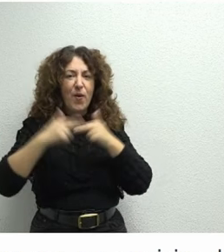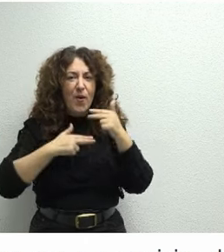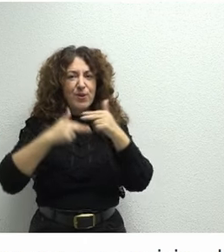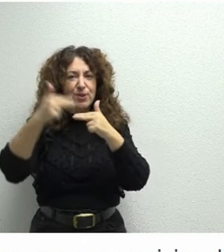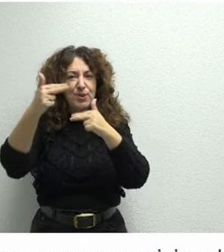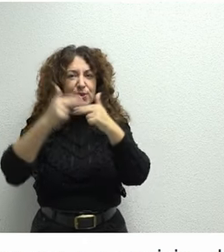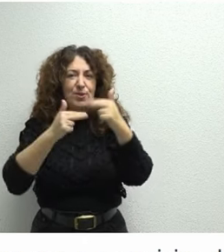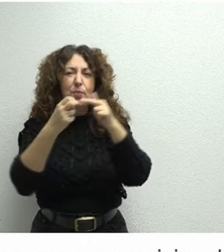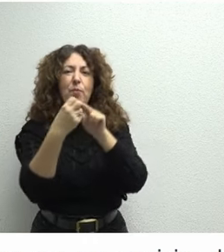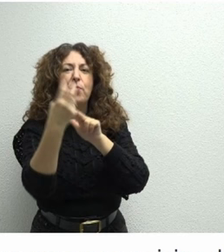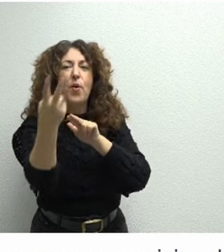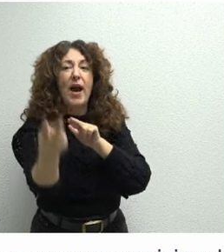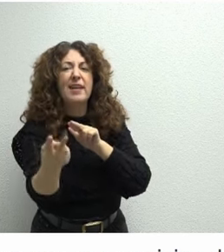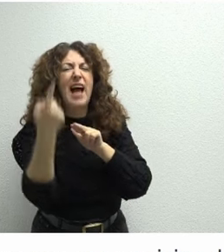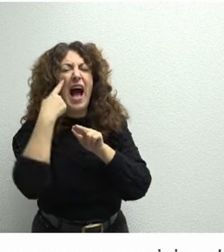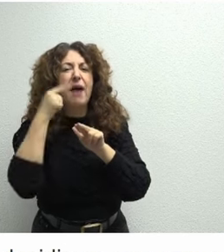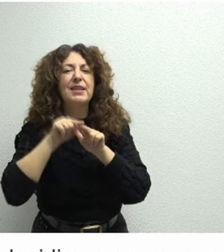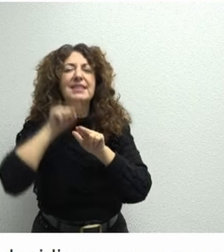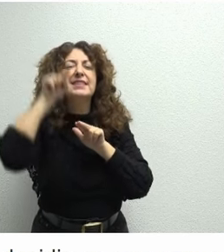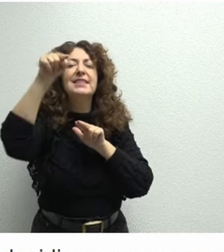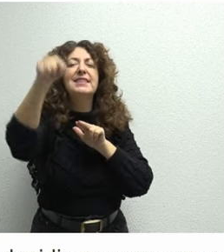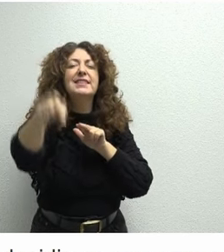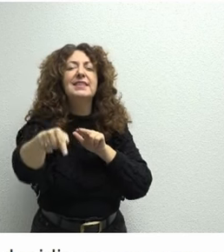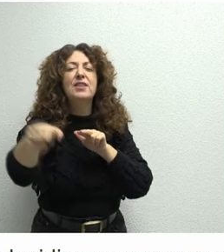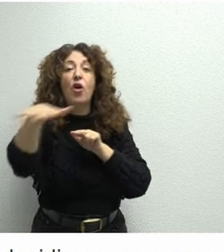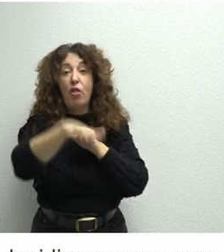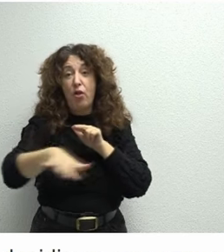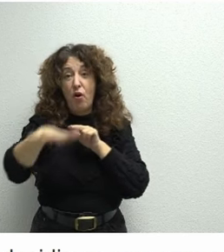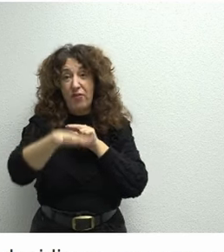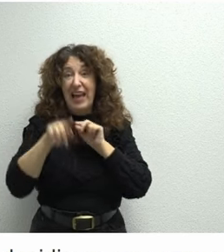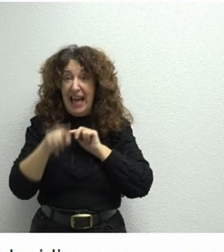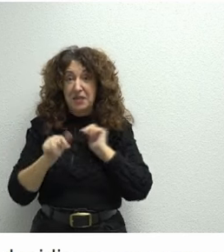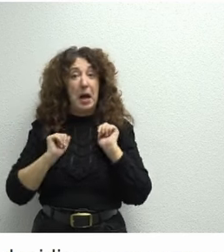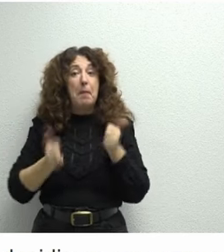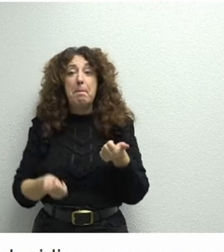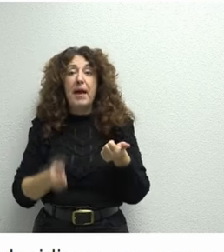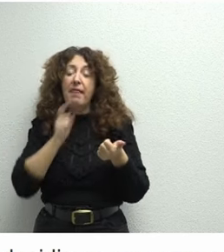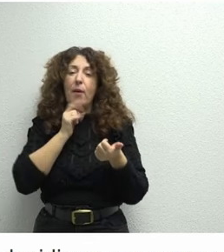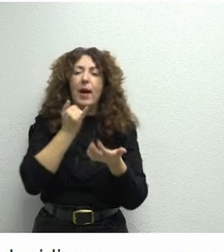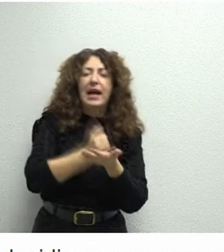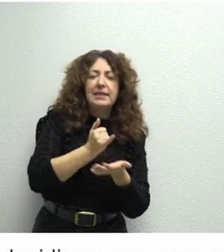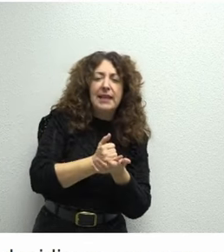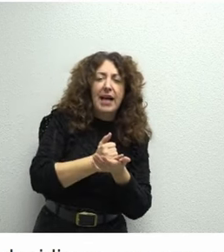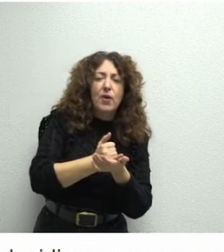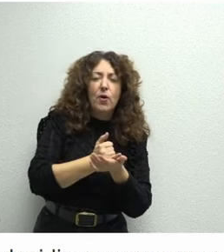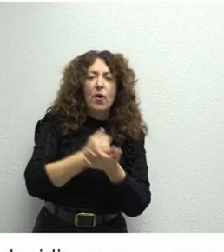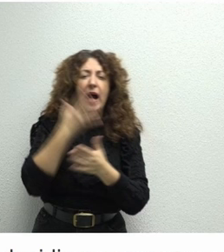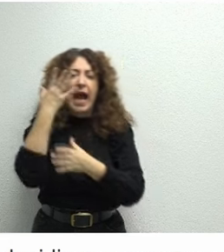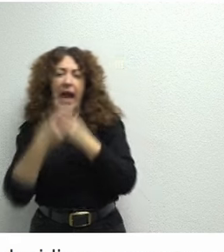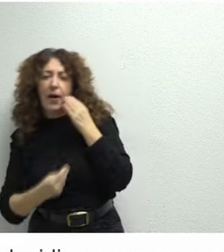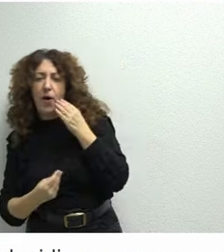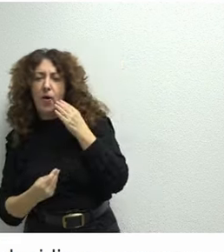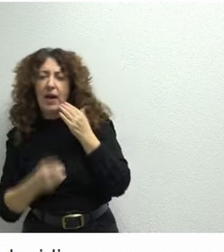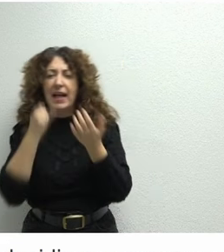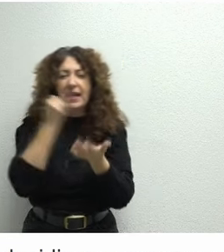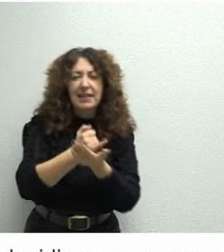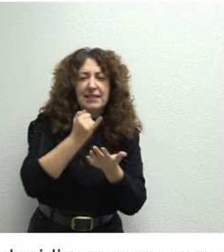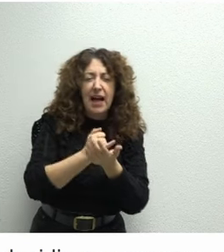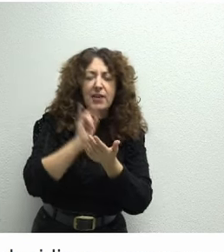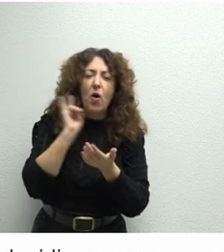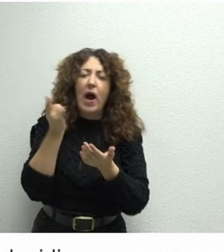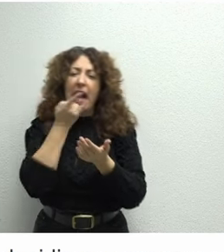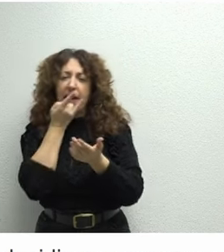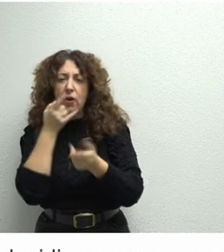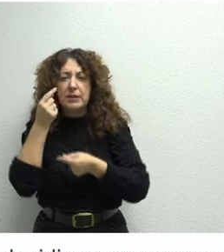dónde nos llevaba vale Esto fue un poco ensayo error al principio Y a quién iba dirigido este proyecto Bueno pues a todos